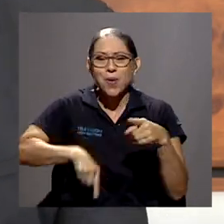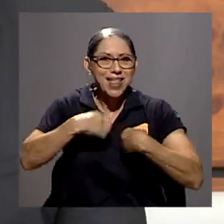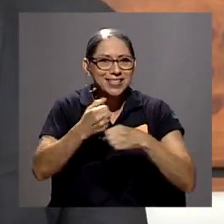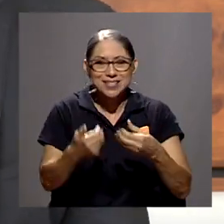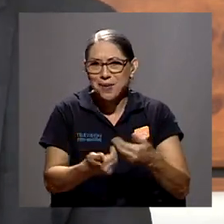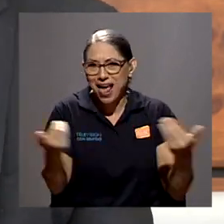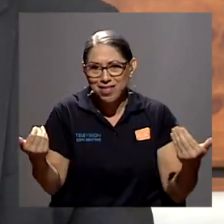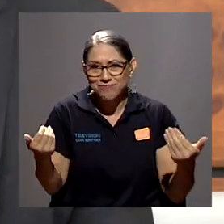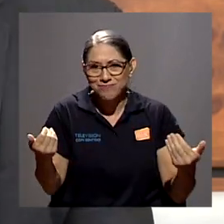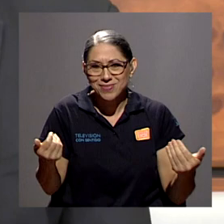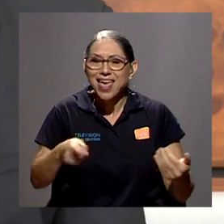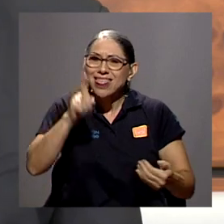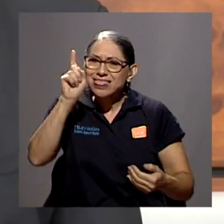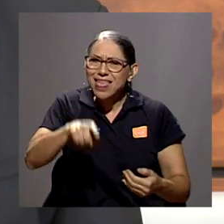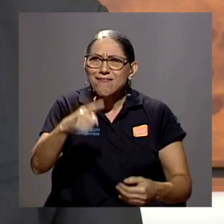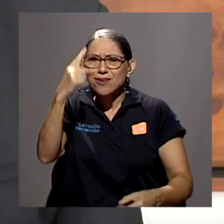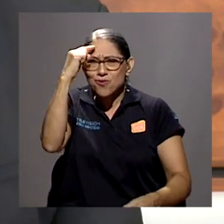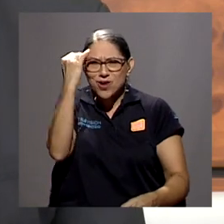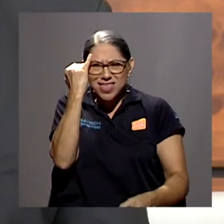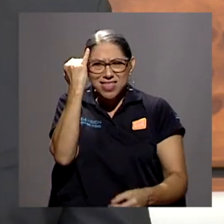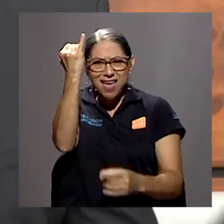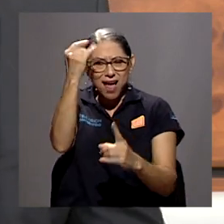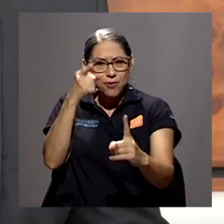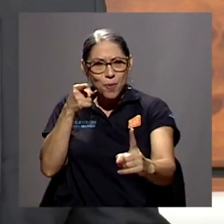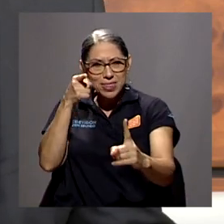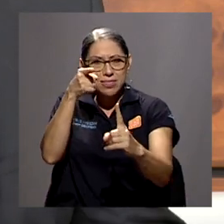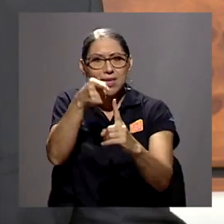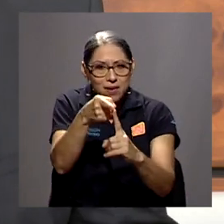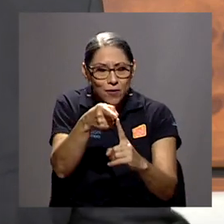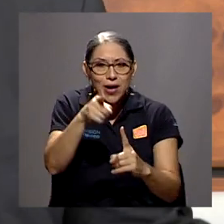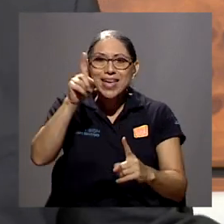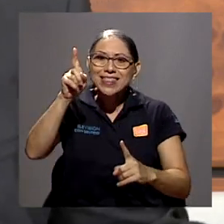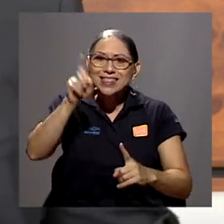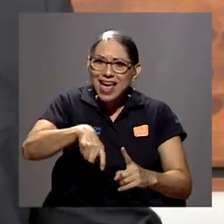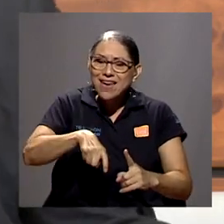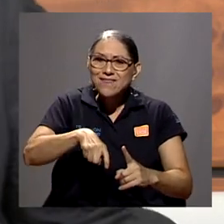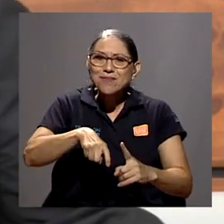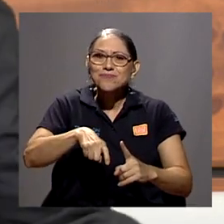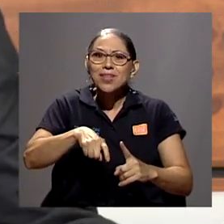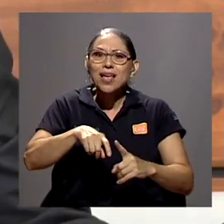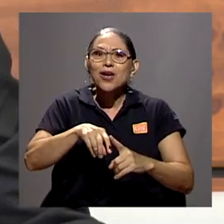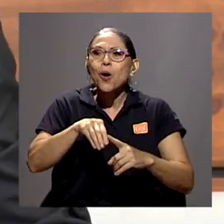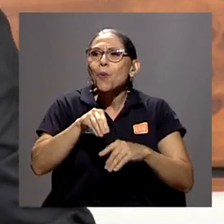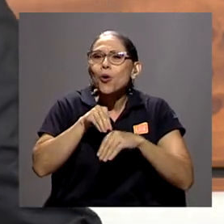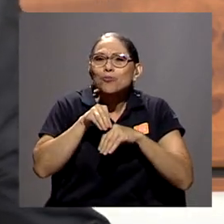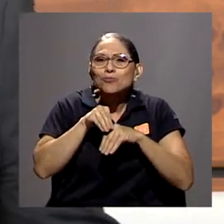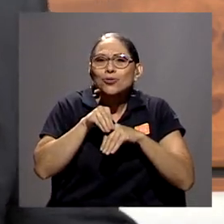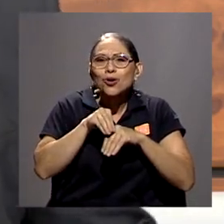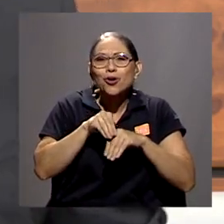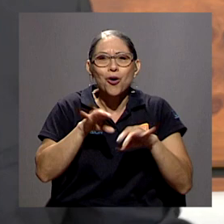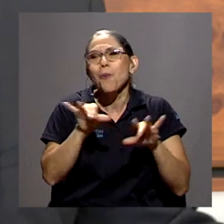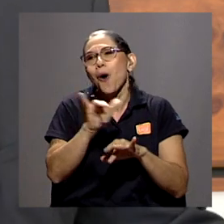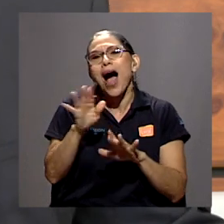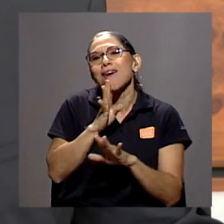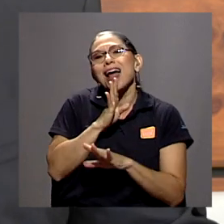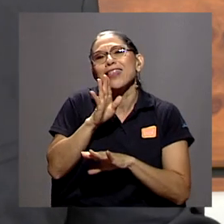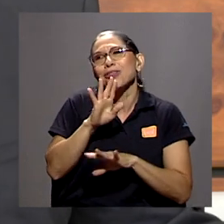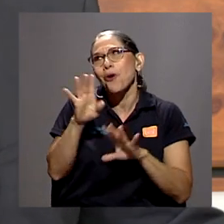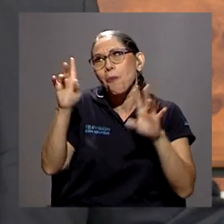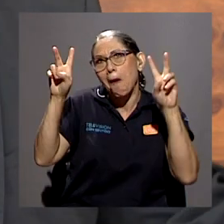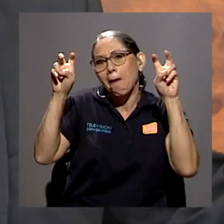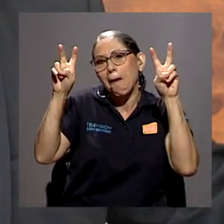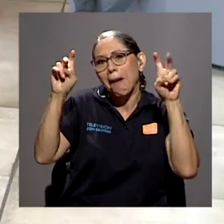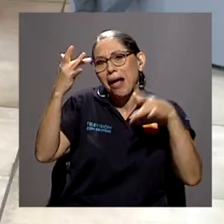tienen que ver un ideal tiene que haber un objetivo y tiene que estar contagiado hablando que un poco en términos pandémicos en